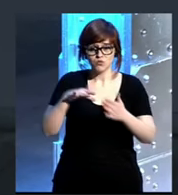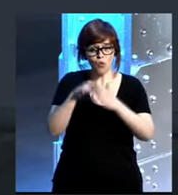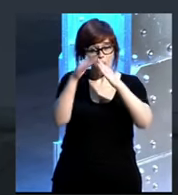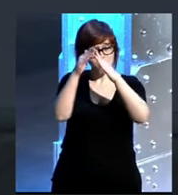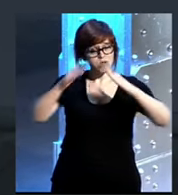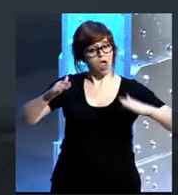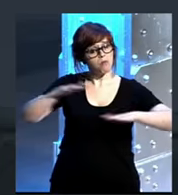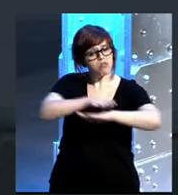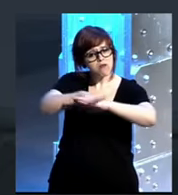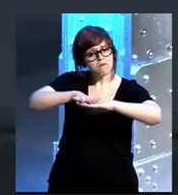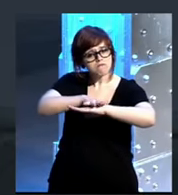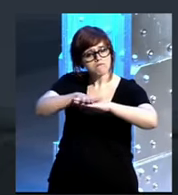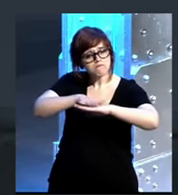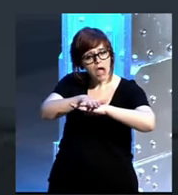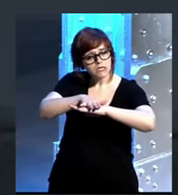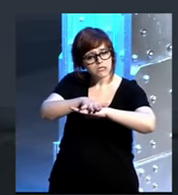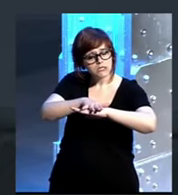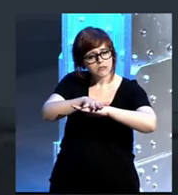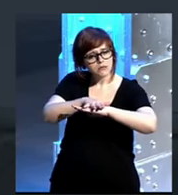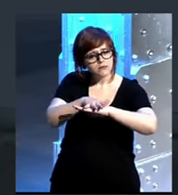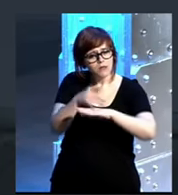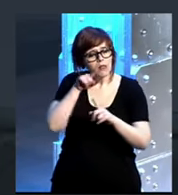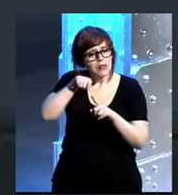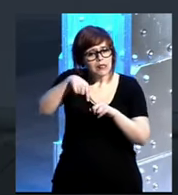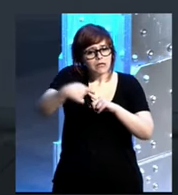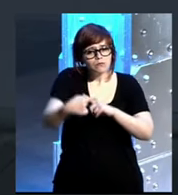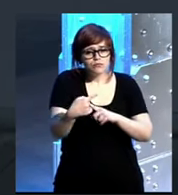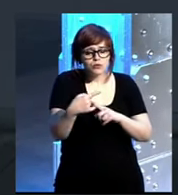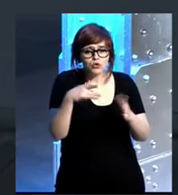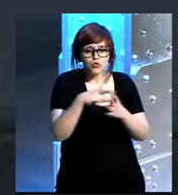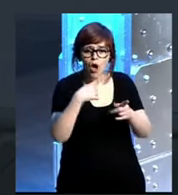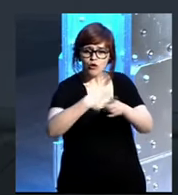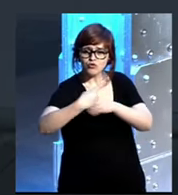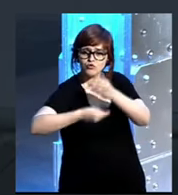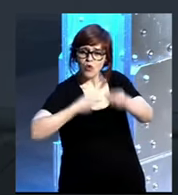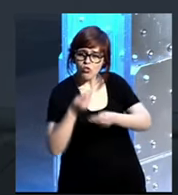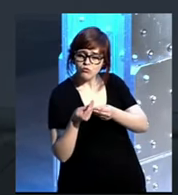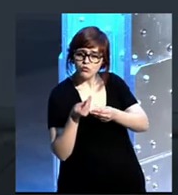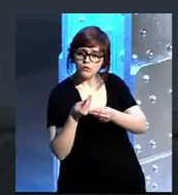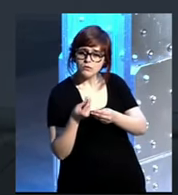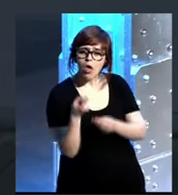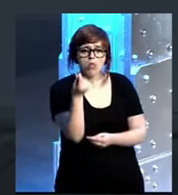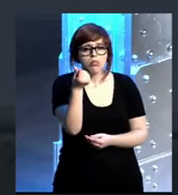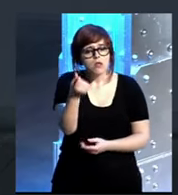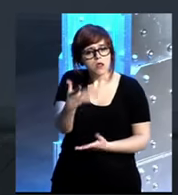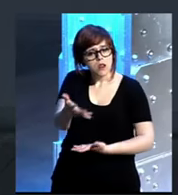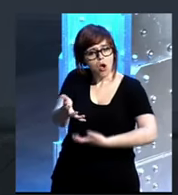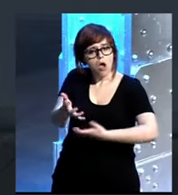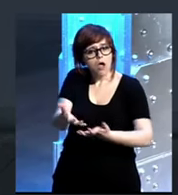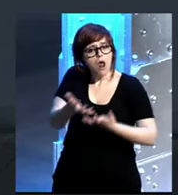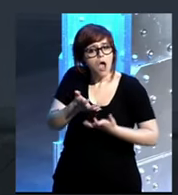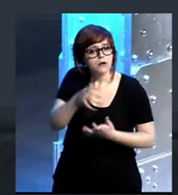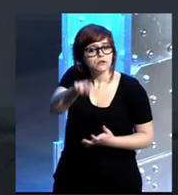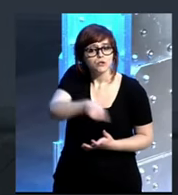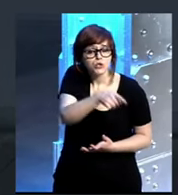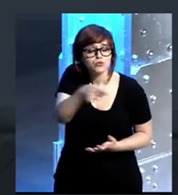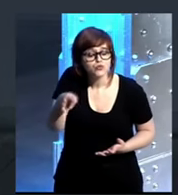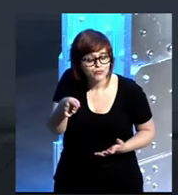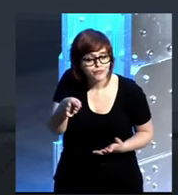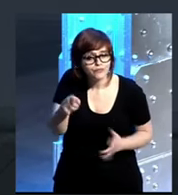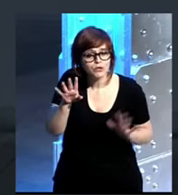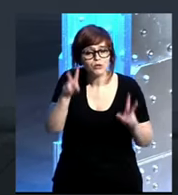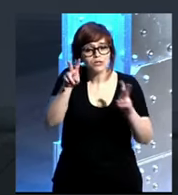social, ahí vamos a ser capaces o no de monetizar lo que lancemos. Pero desde la economía social también hay muchas dudas. No sé si son dudas,